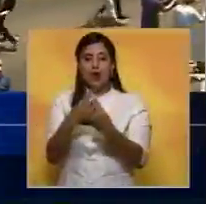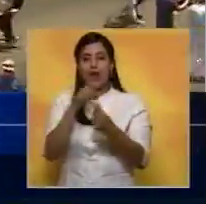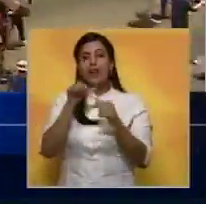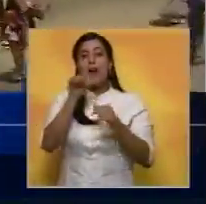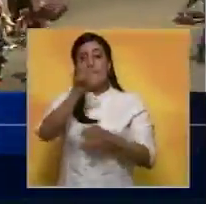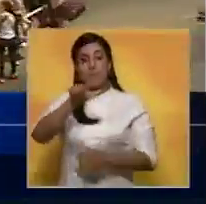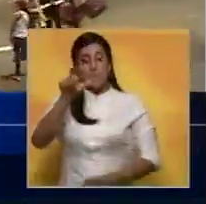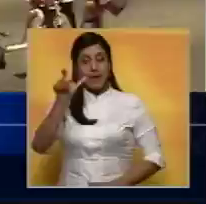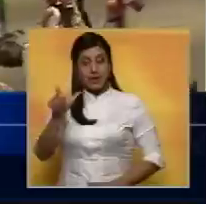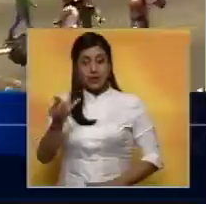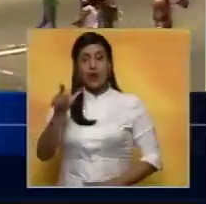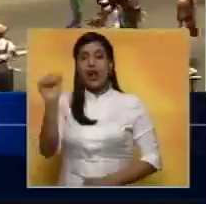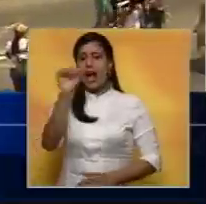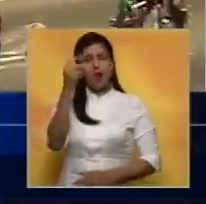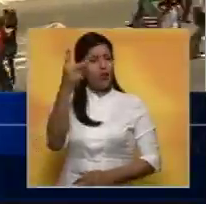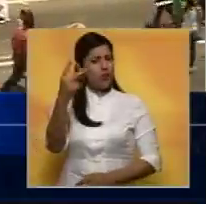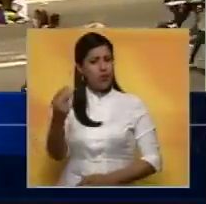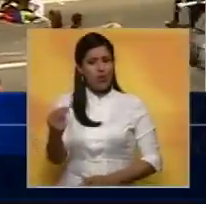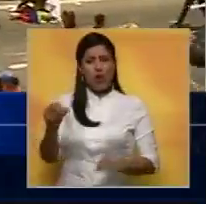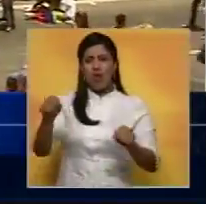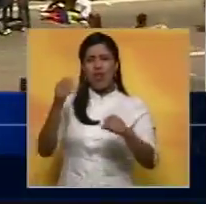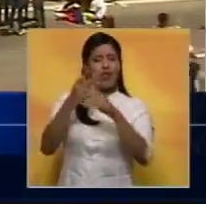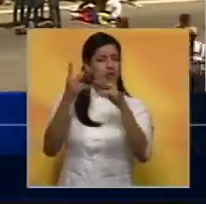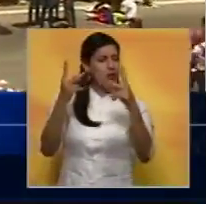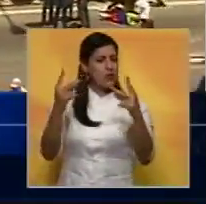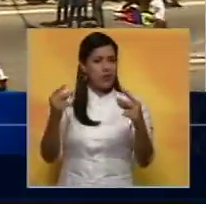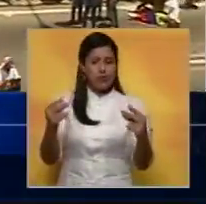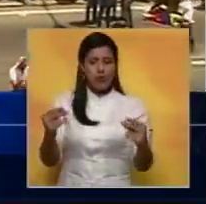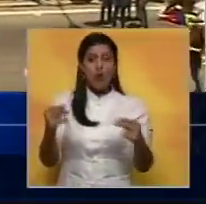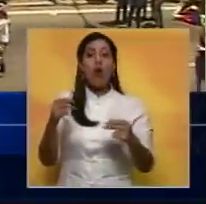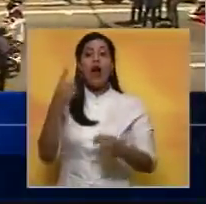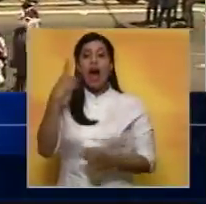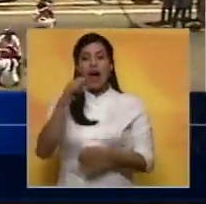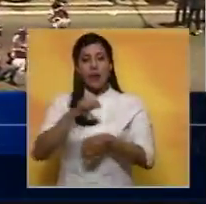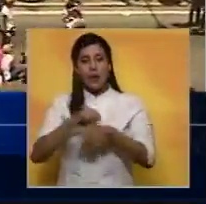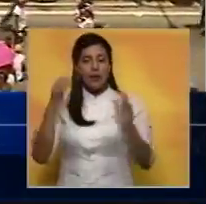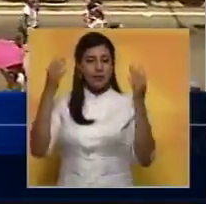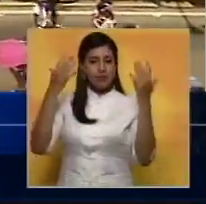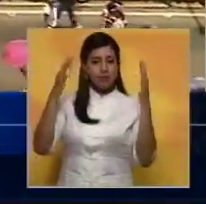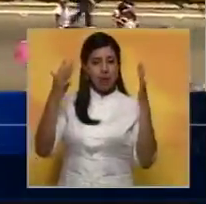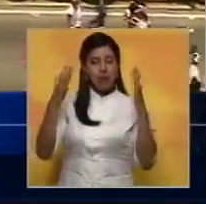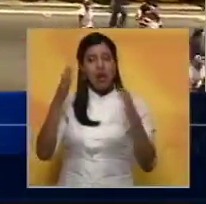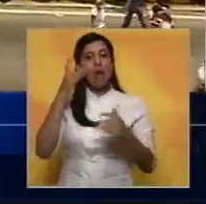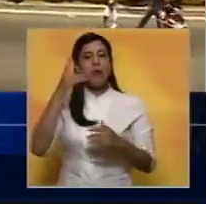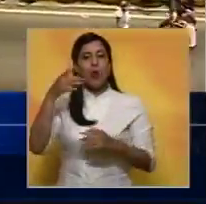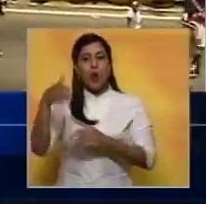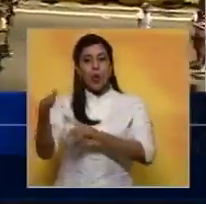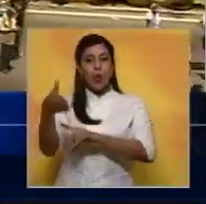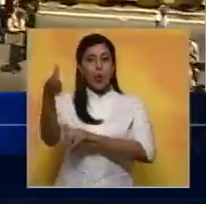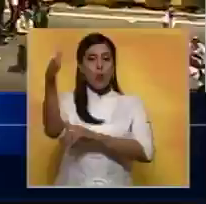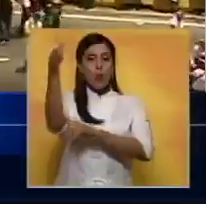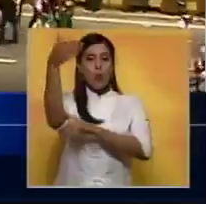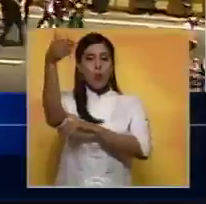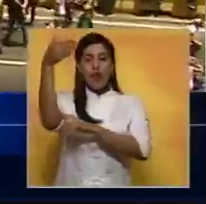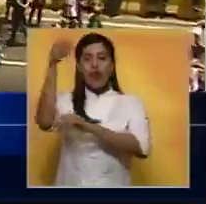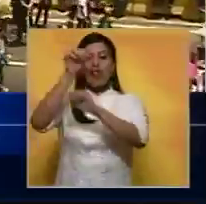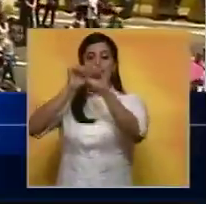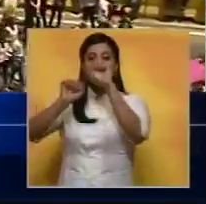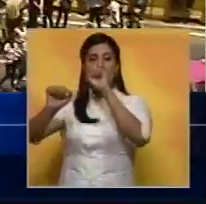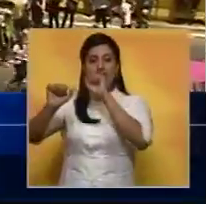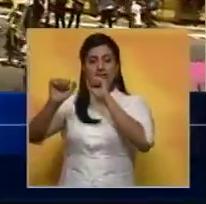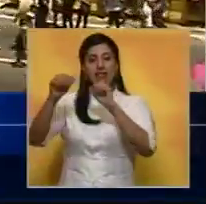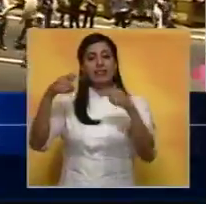de personas, sin vehículos ni obstáculos. Ha habido momentos de aplausos, uno cuando colgaron la bandera de Venezuela en la defensa